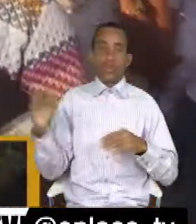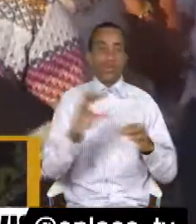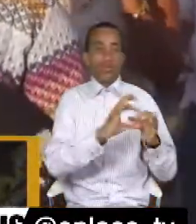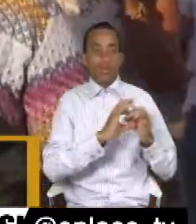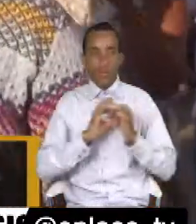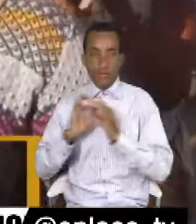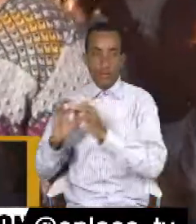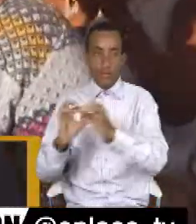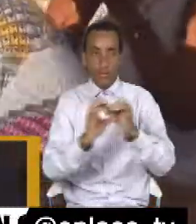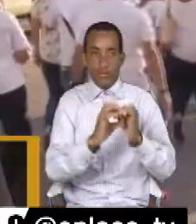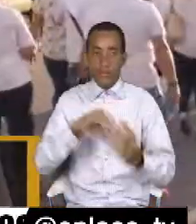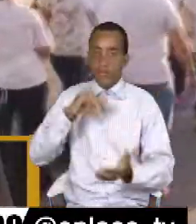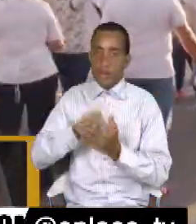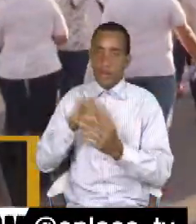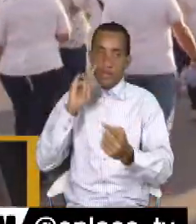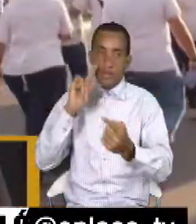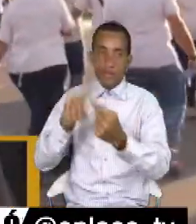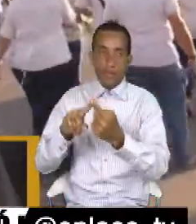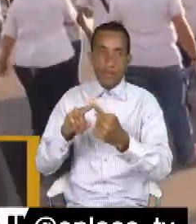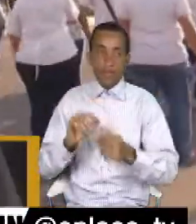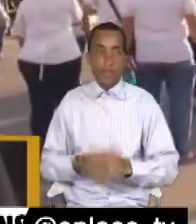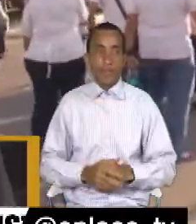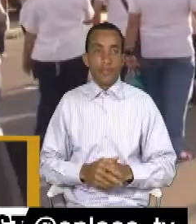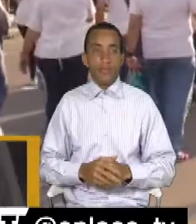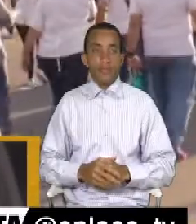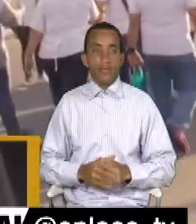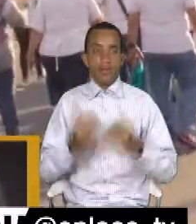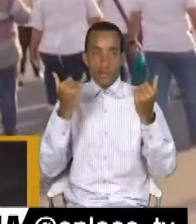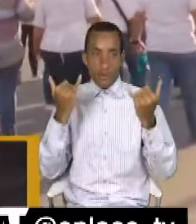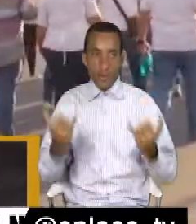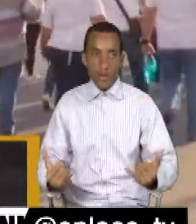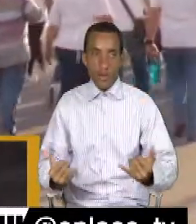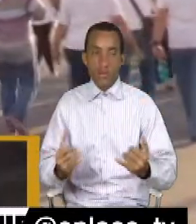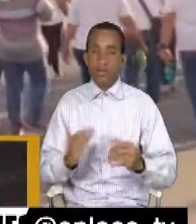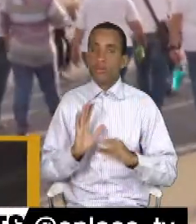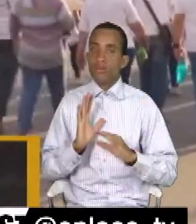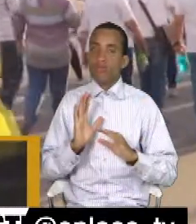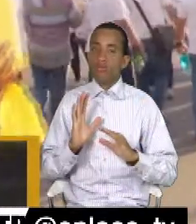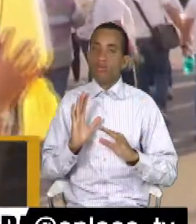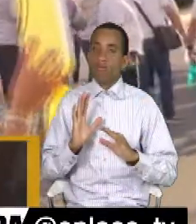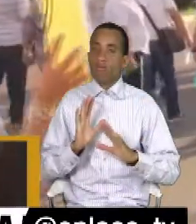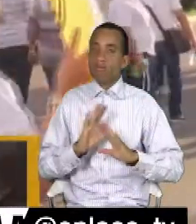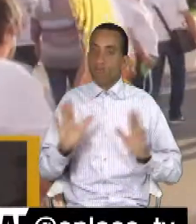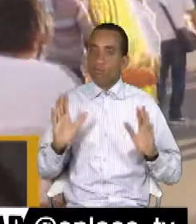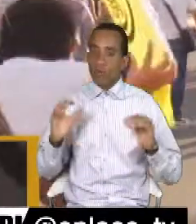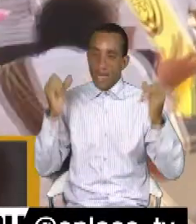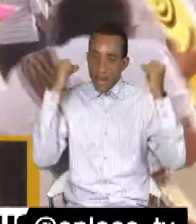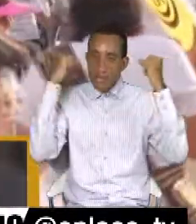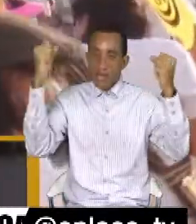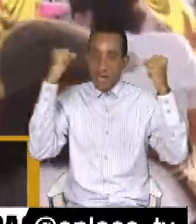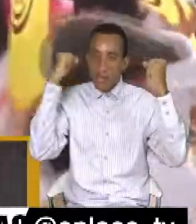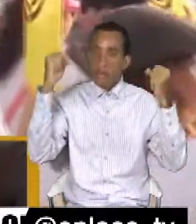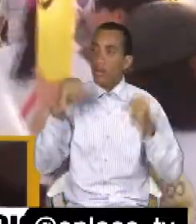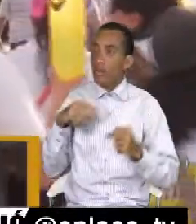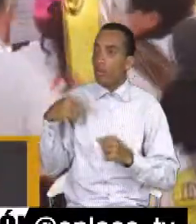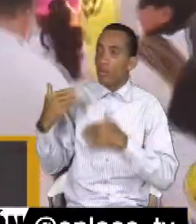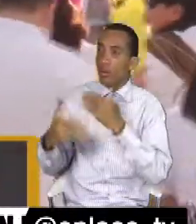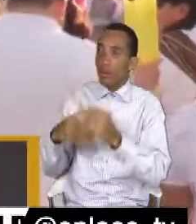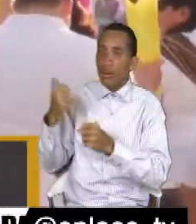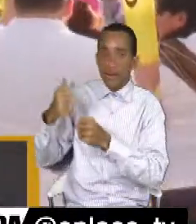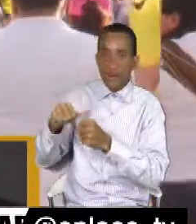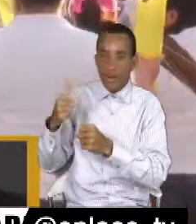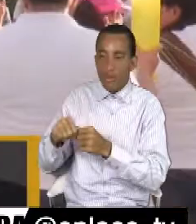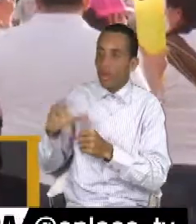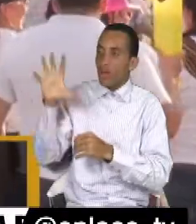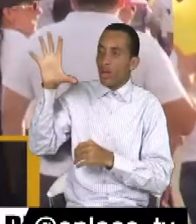un mismo sentir por Barranca Bermeja. Sí, venimos aquí a protestar por la chatarrización de Ecopetrol y nosotros hemos preparado a nuestros hijos